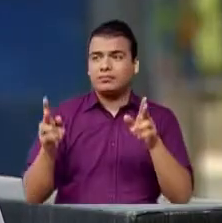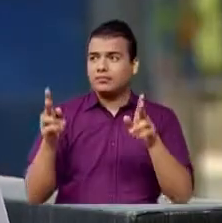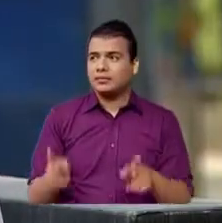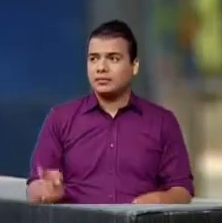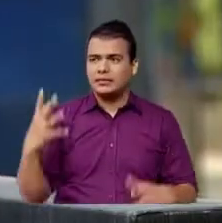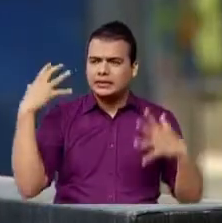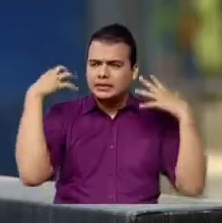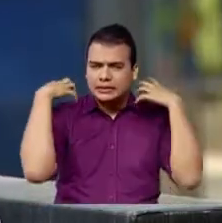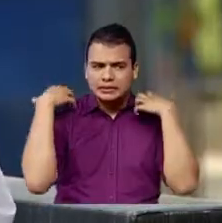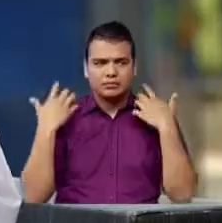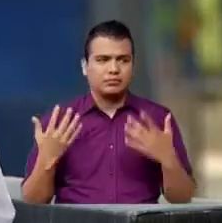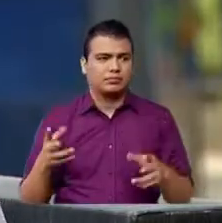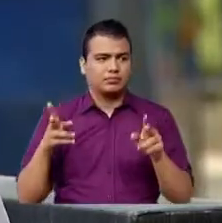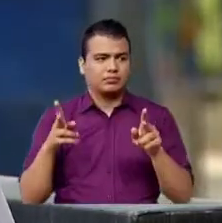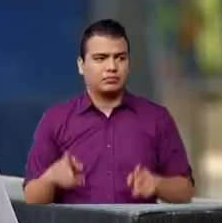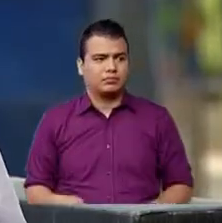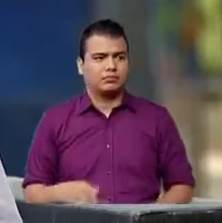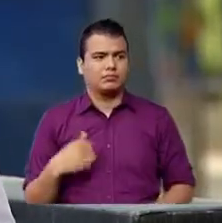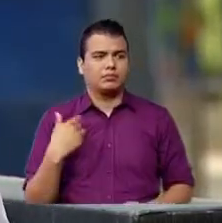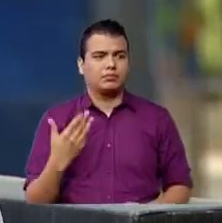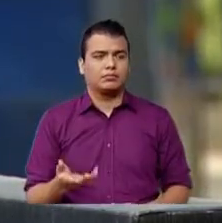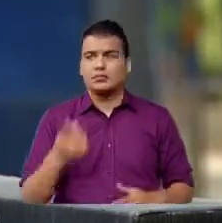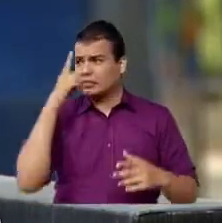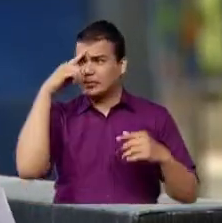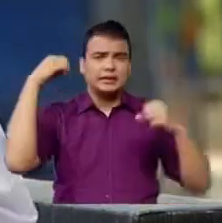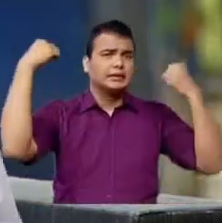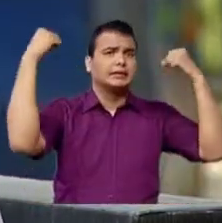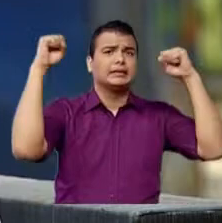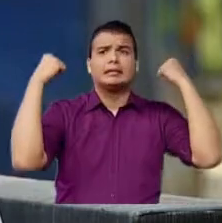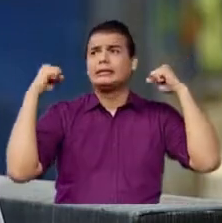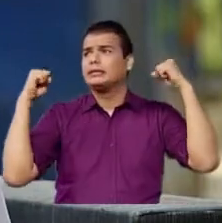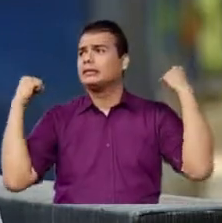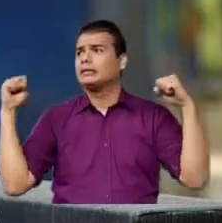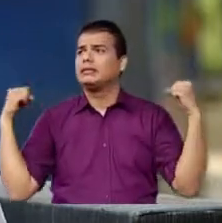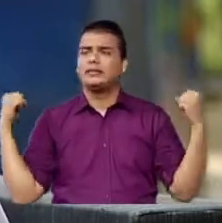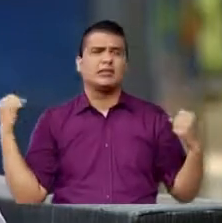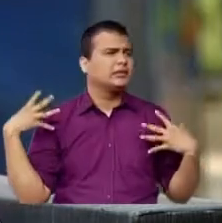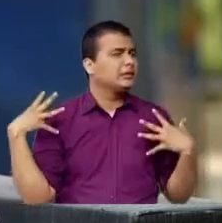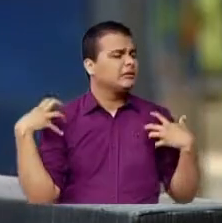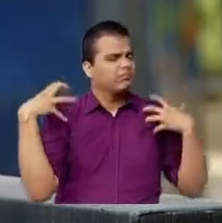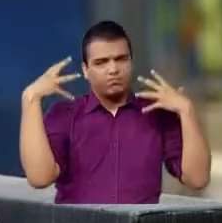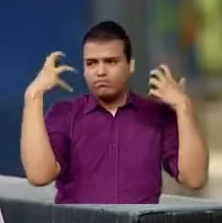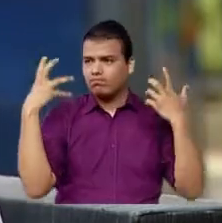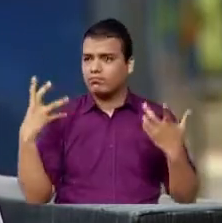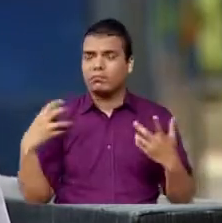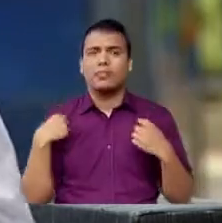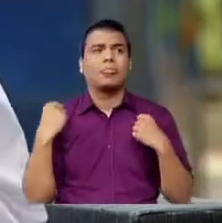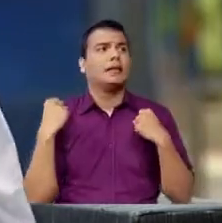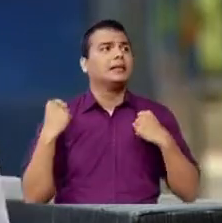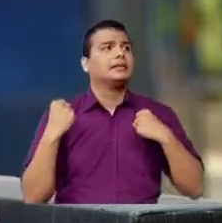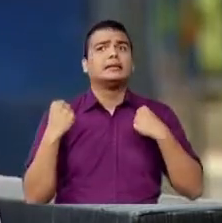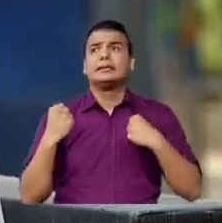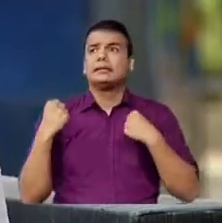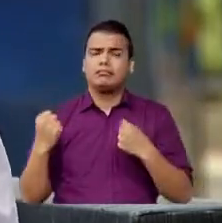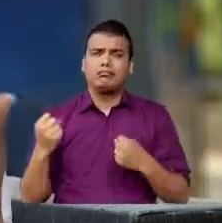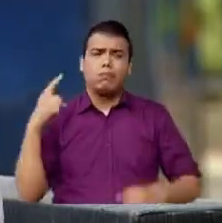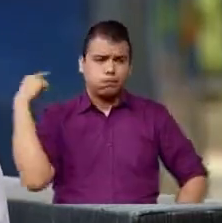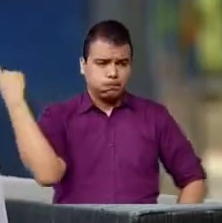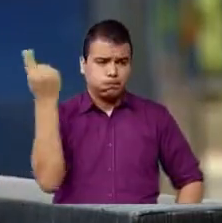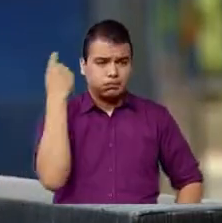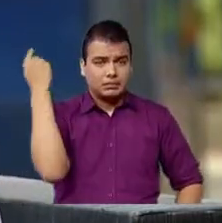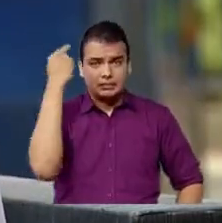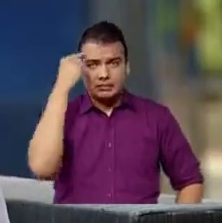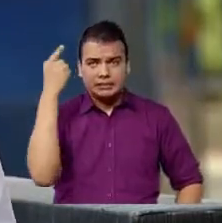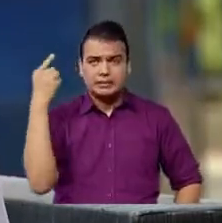estresada generalmente es una persona constantemente preocupada, irritable y con tendencia ansiosa, porque es que con frecuencia asociamos el estrés